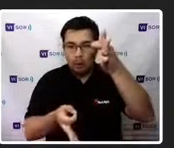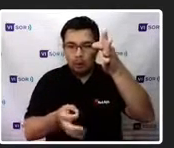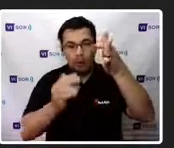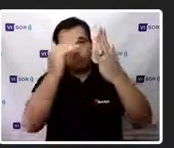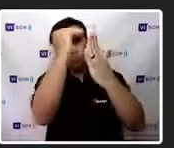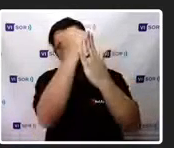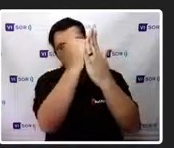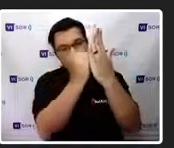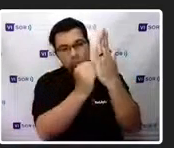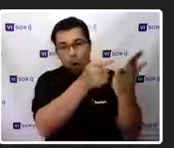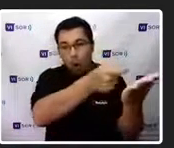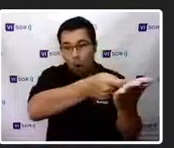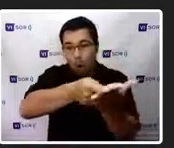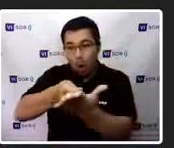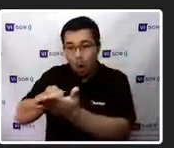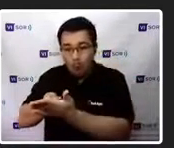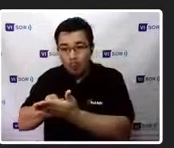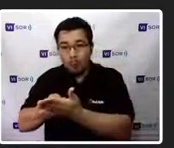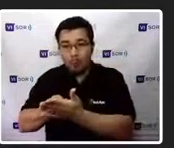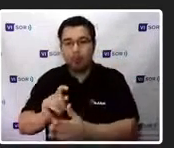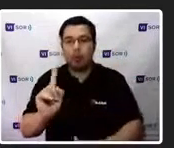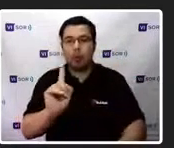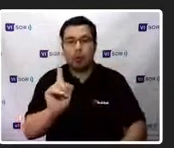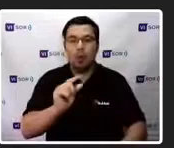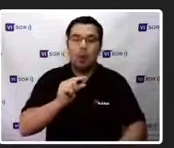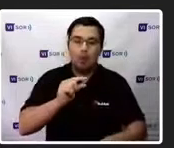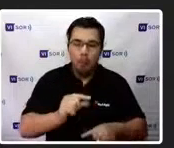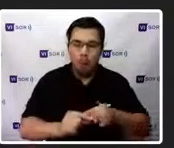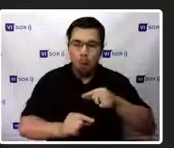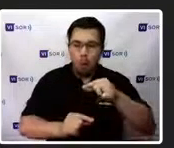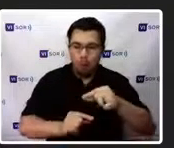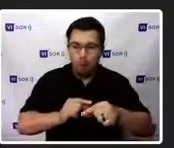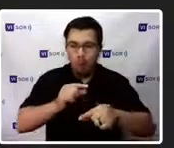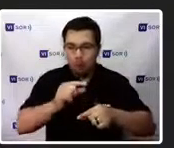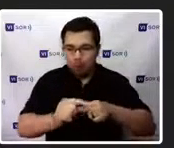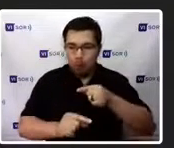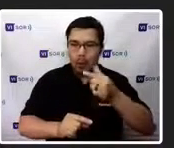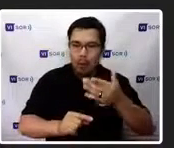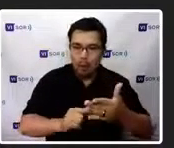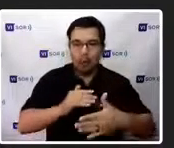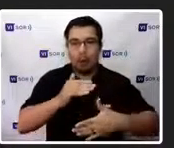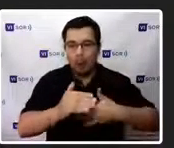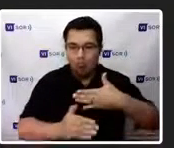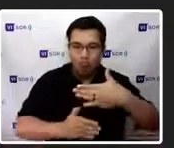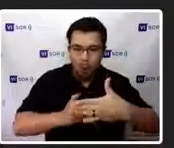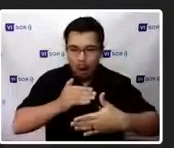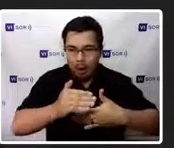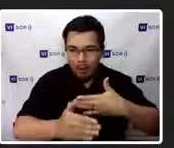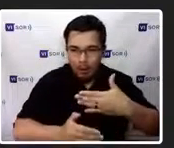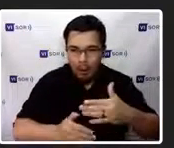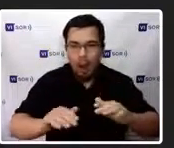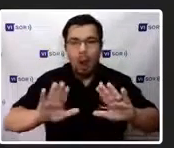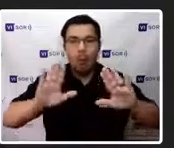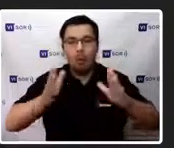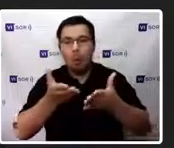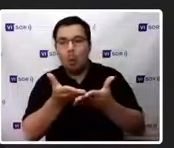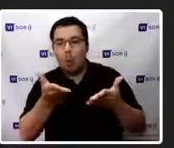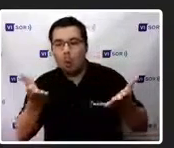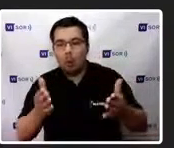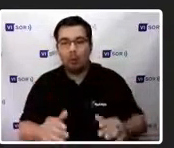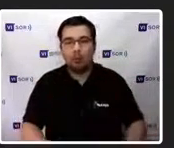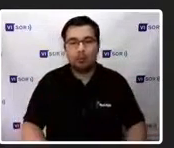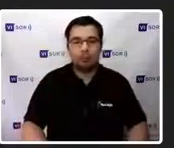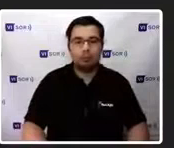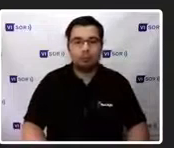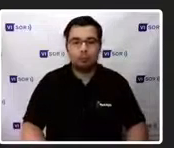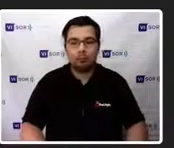¿ya? Como les digo, esto es un proceso, un avance progresivo, ¿ya? Lo más probable es que van a necesitar al principio, ¿no es cierto? Y eso lo van a trabajar